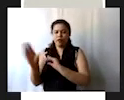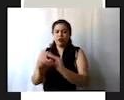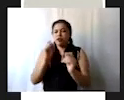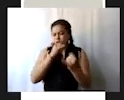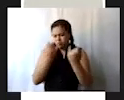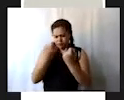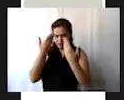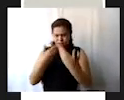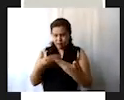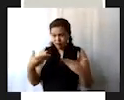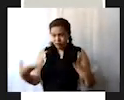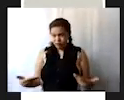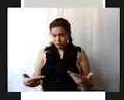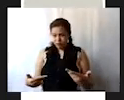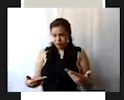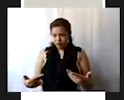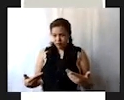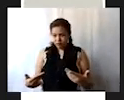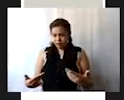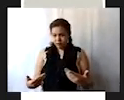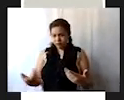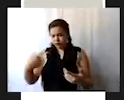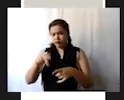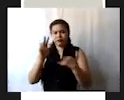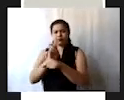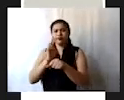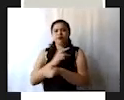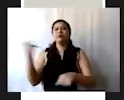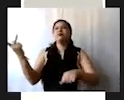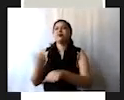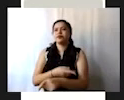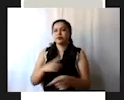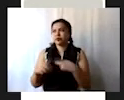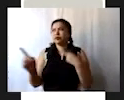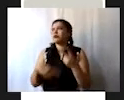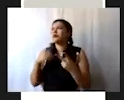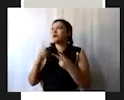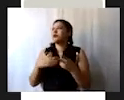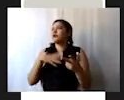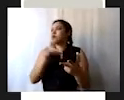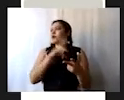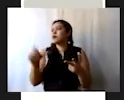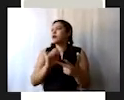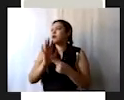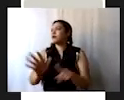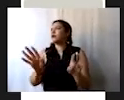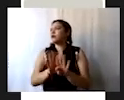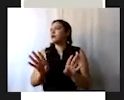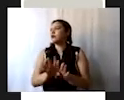se requiere estar al pendiente de qué está sucediendo, cómo está presentando mi país esto, cómo está presentando